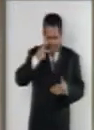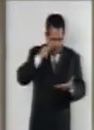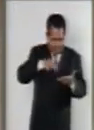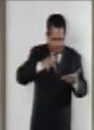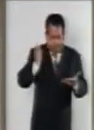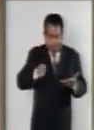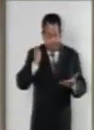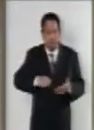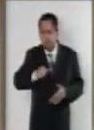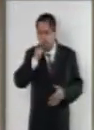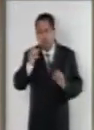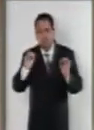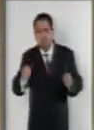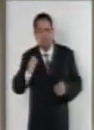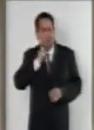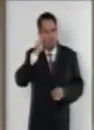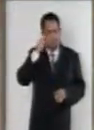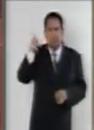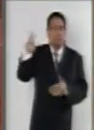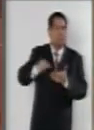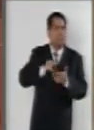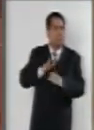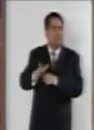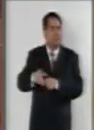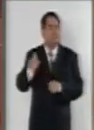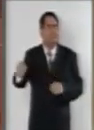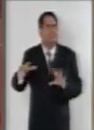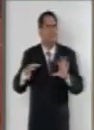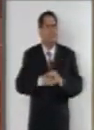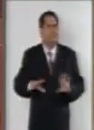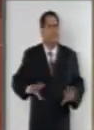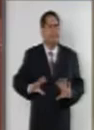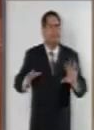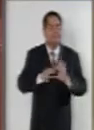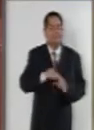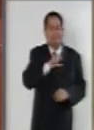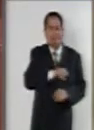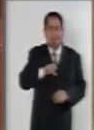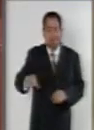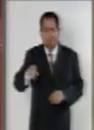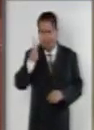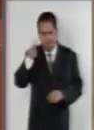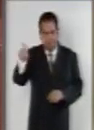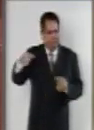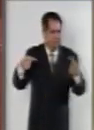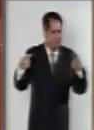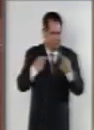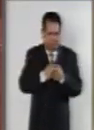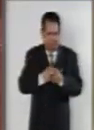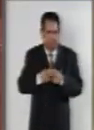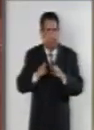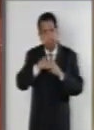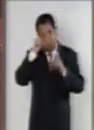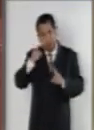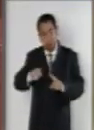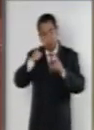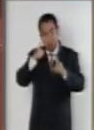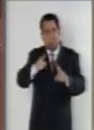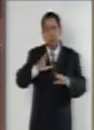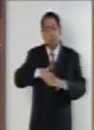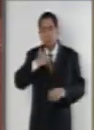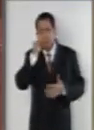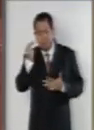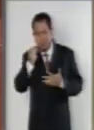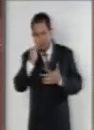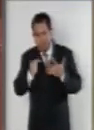documento, el Senado de la República. Existe una grave contradicción entre el objetivo y los